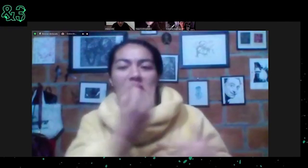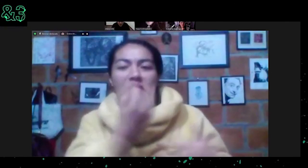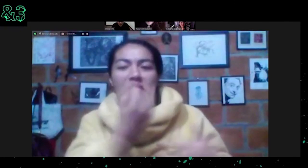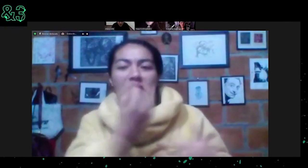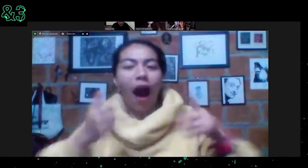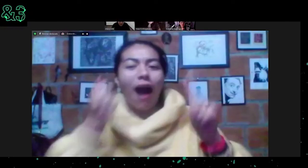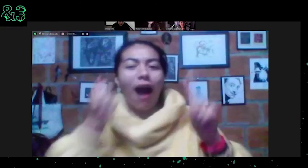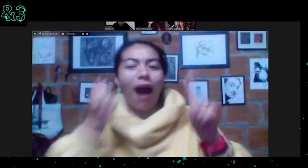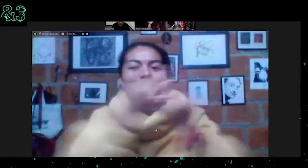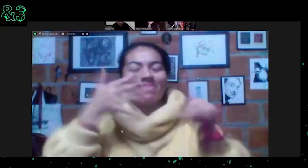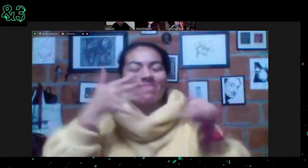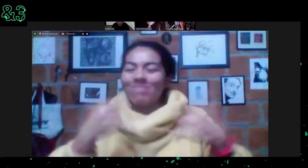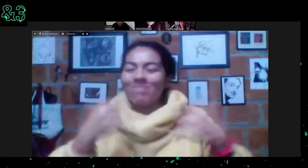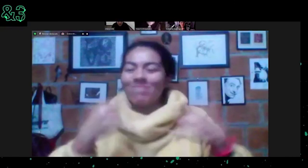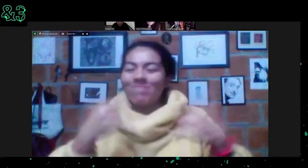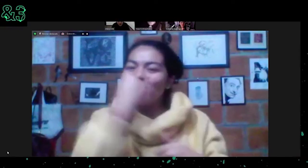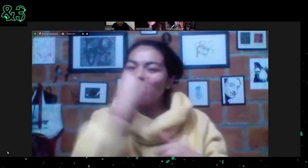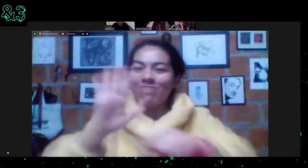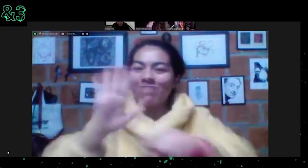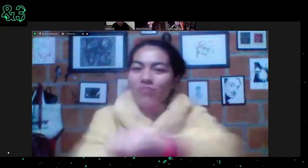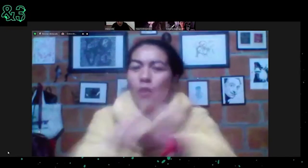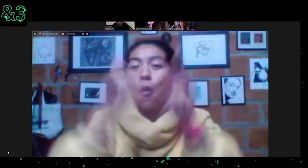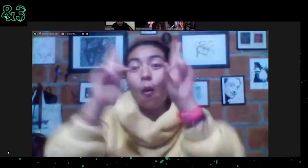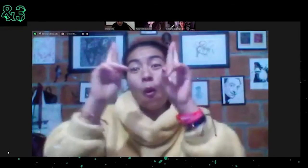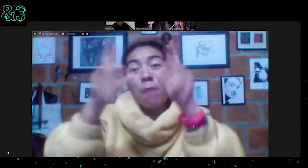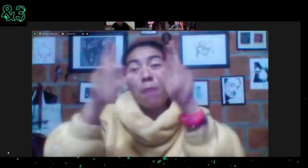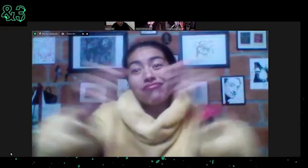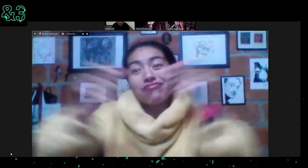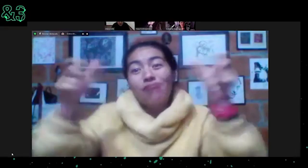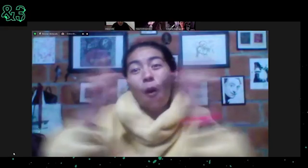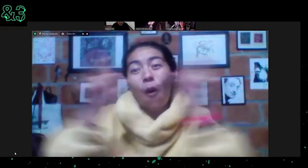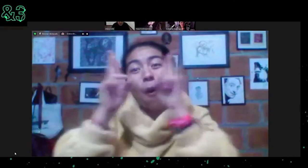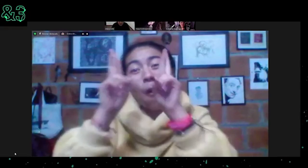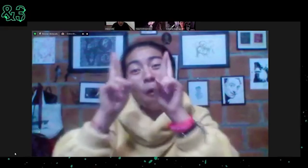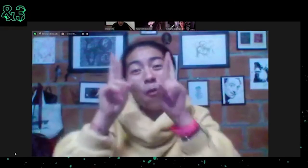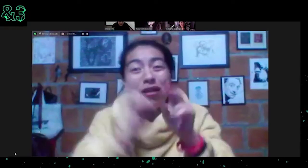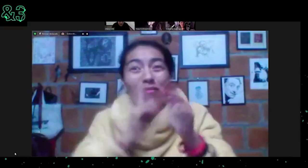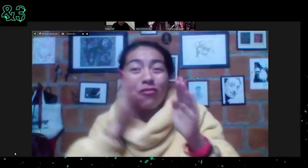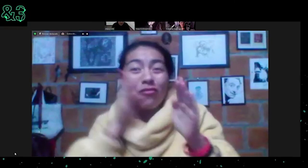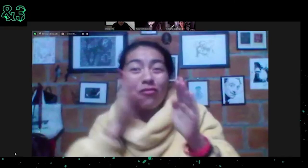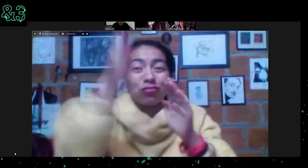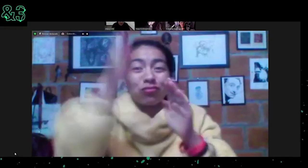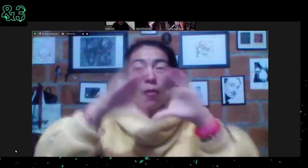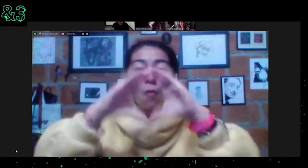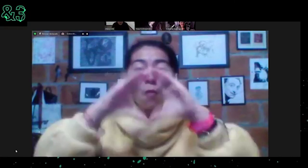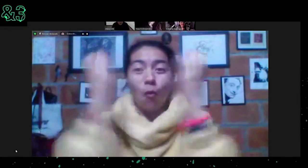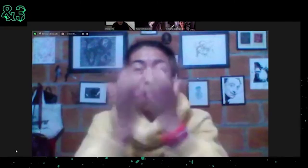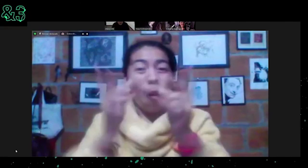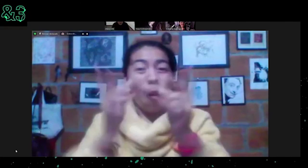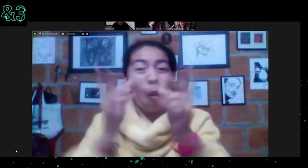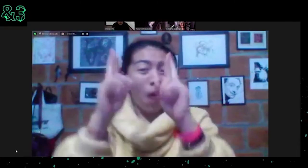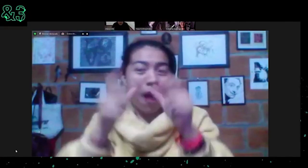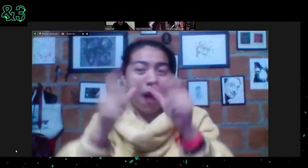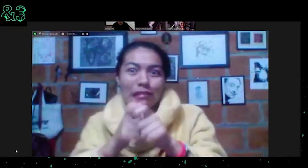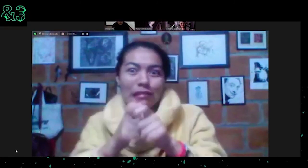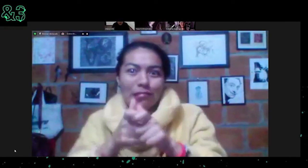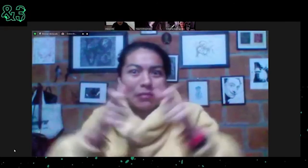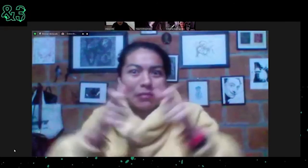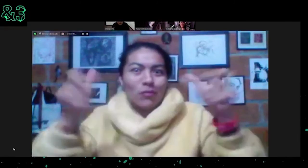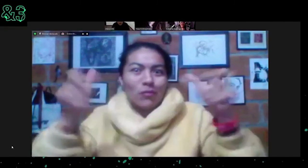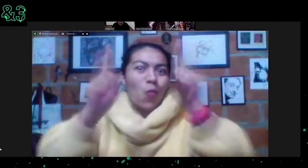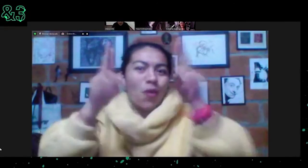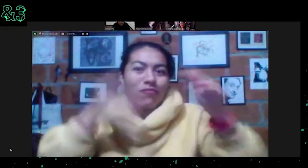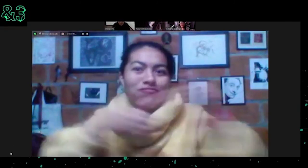todas las partes del cuerpo, me genera un impacto y un interés muy gigante. ojalá pues en un futuro, no sé, todos